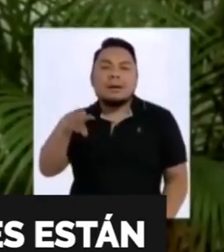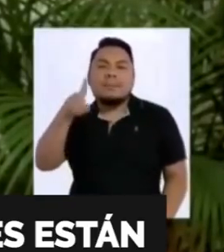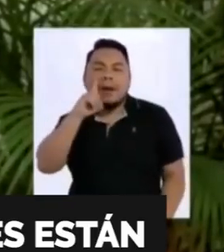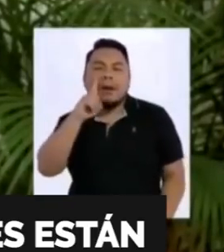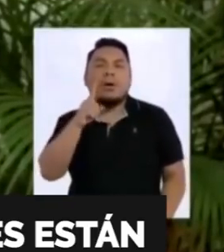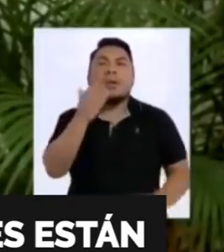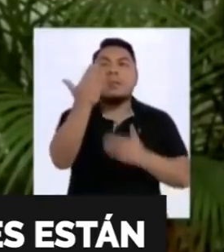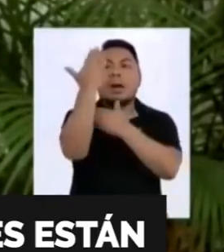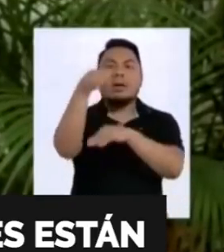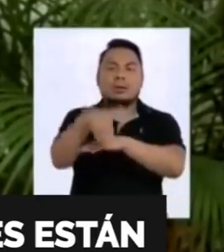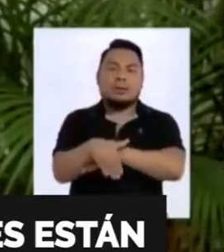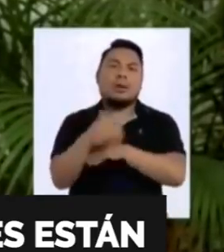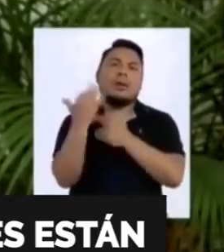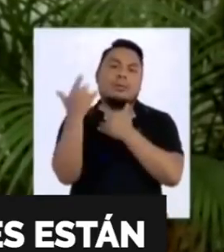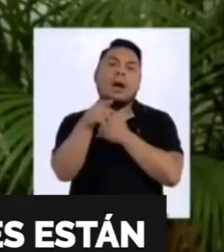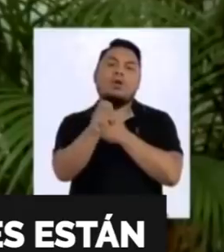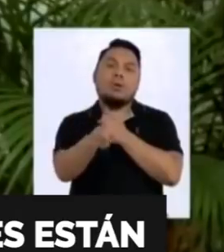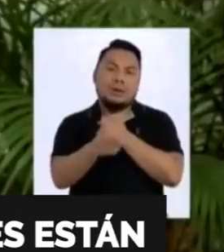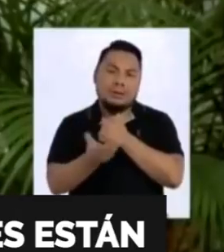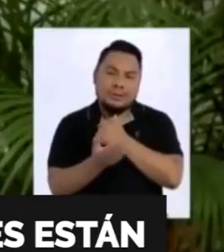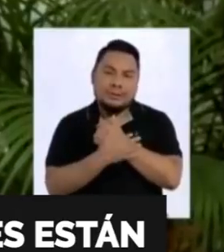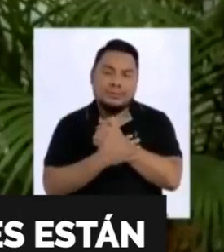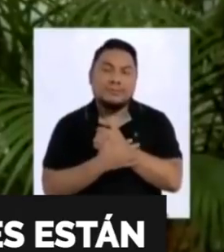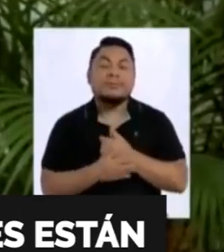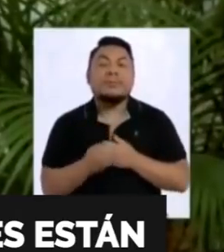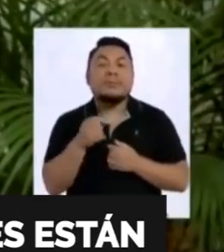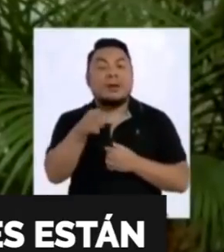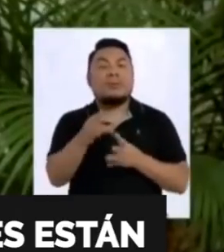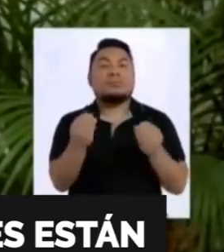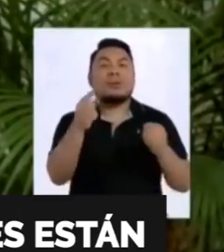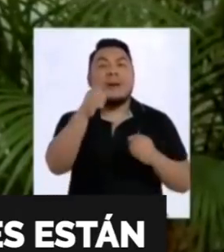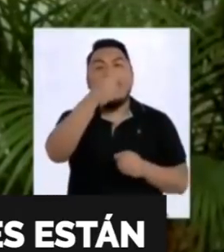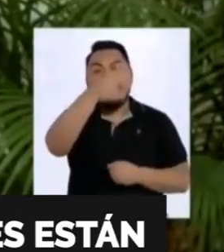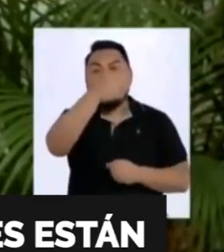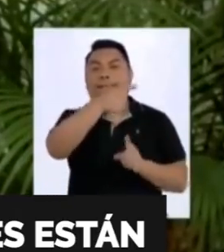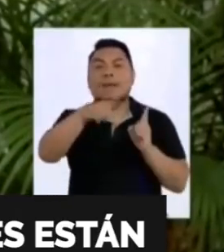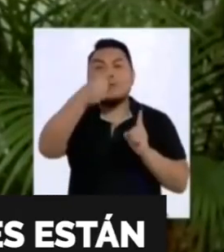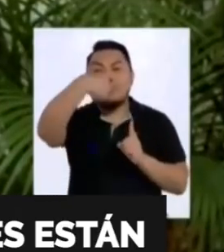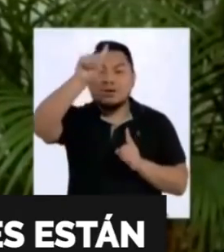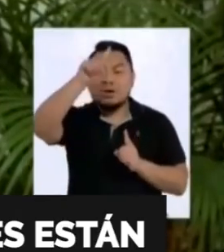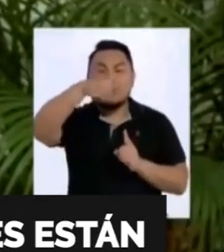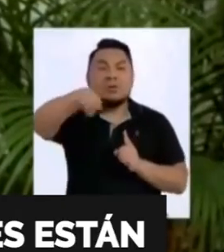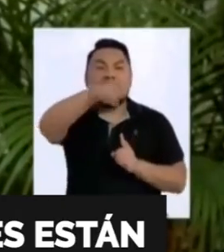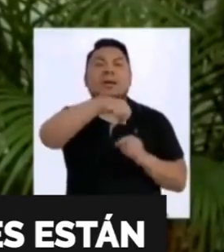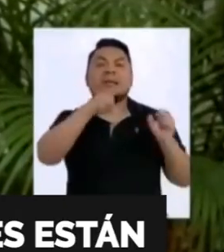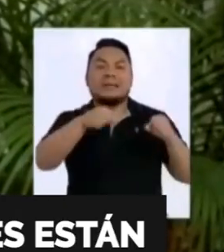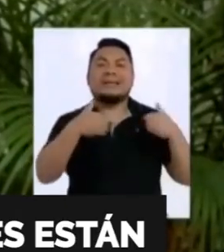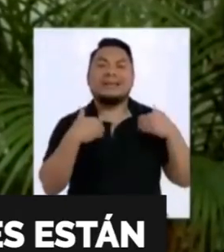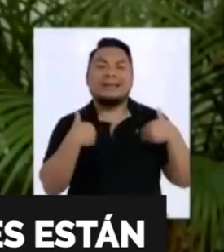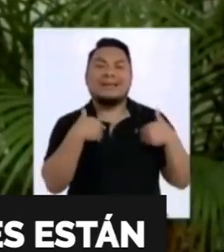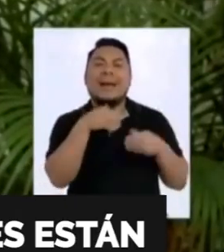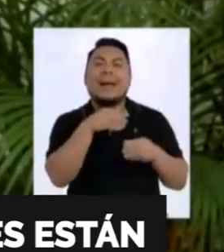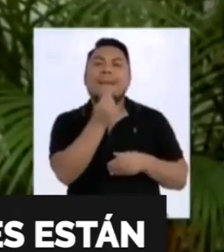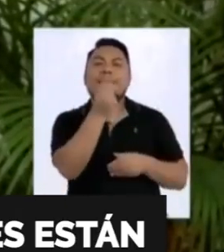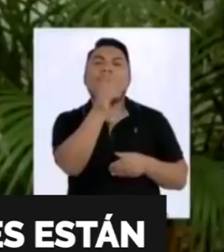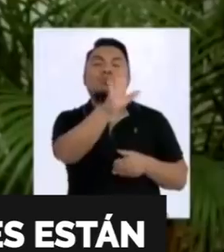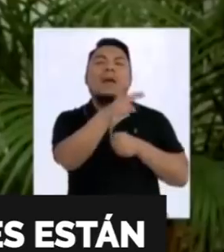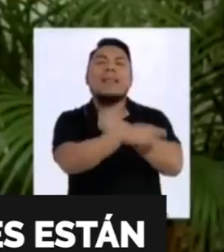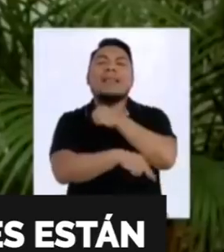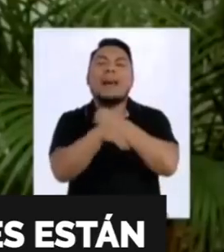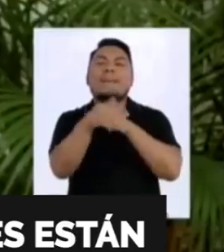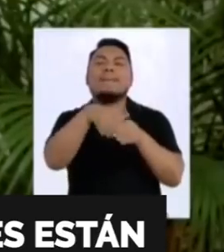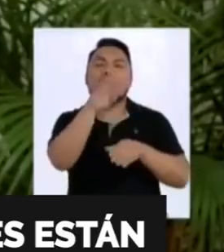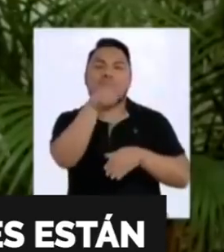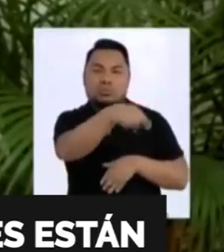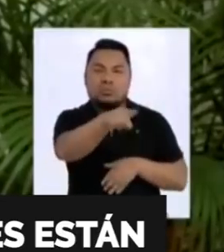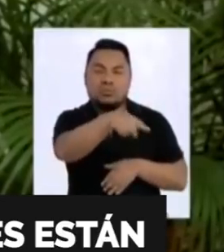estas 2.7 millones de familias, hay 500.000 que sí tienen cuenta bancaria en el Banco de la Nación. Entonces,